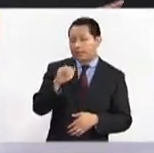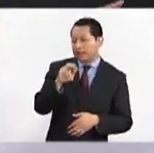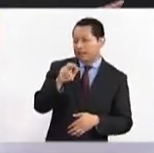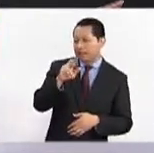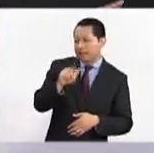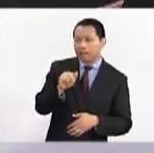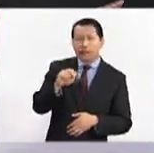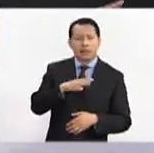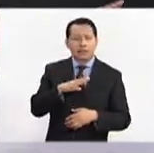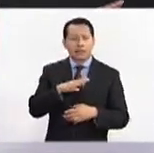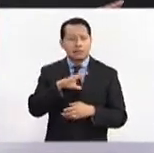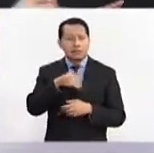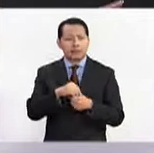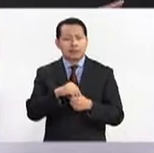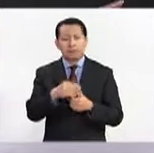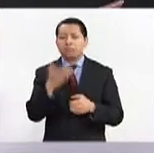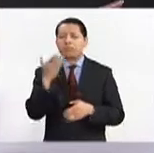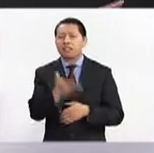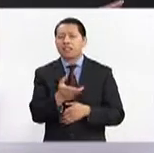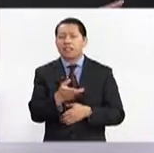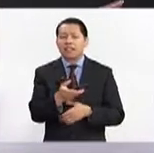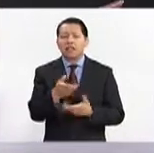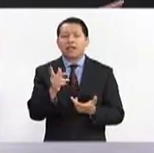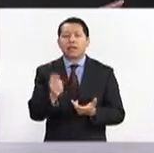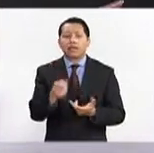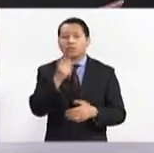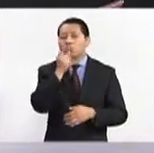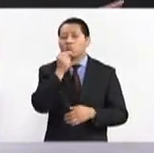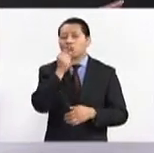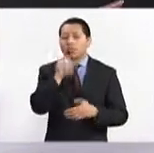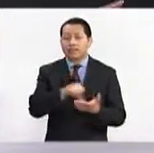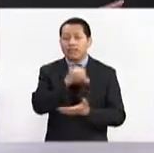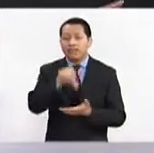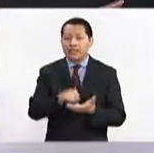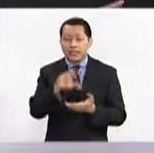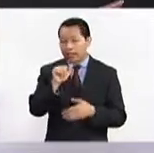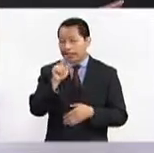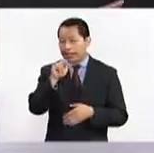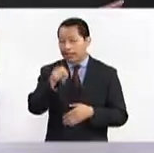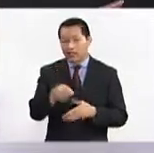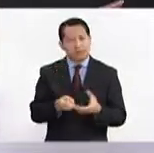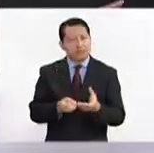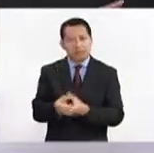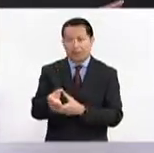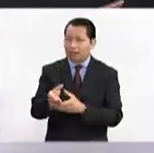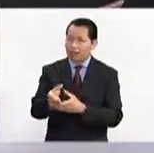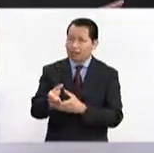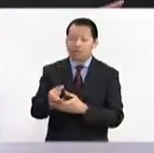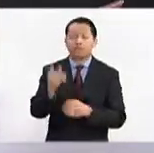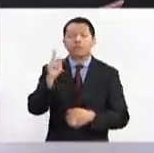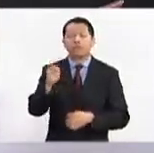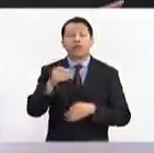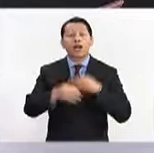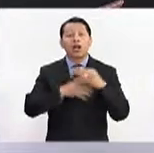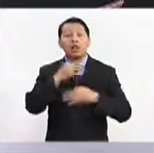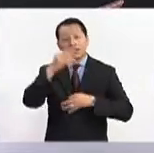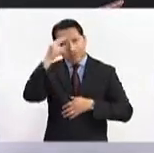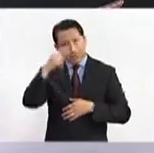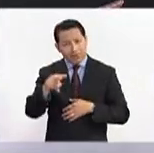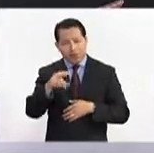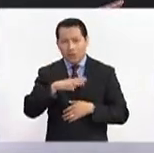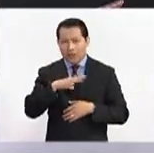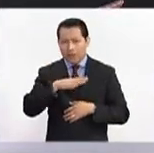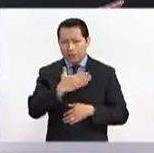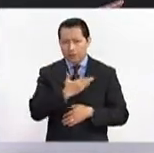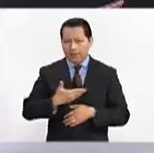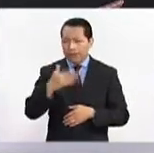pidió ya la salida de la Policía Central del territorio catalán. En Noticias de México, el presidente Enrique